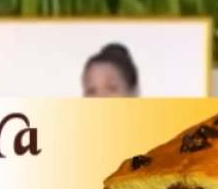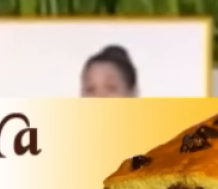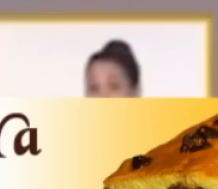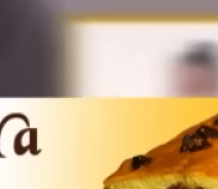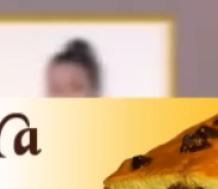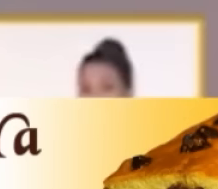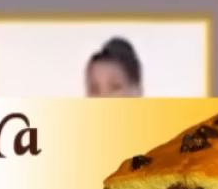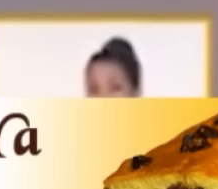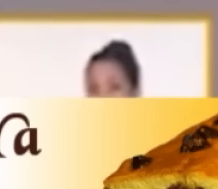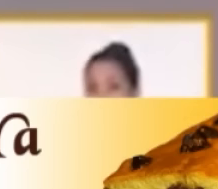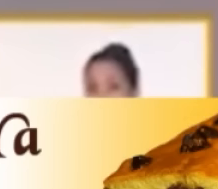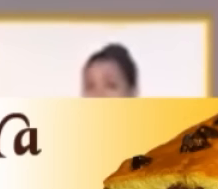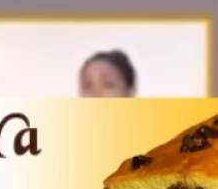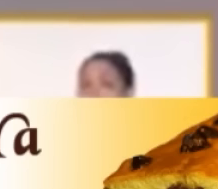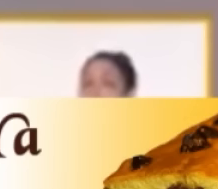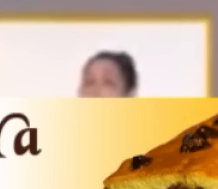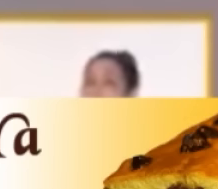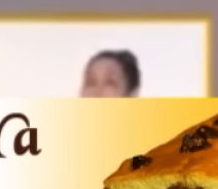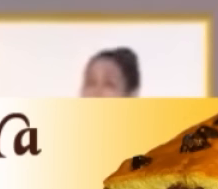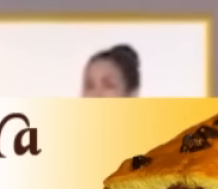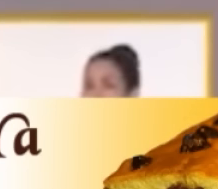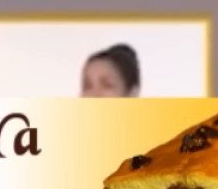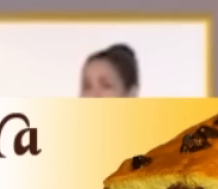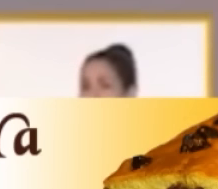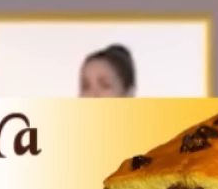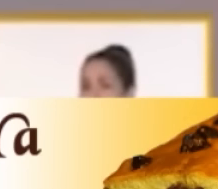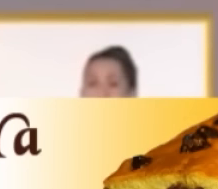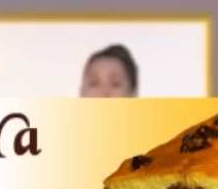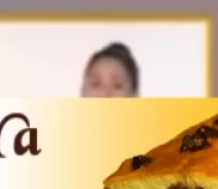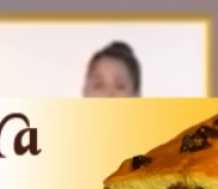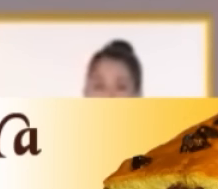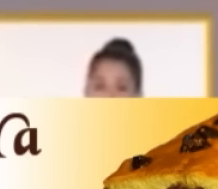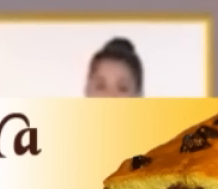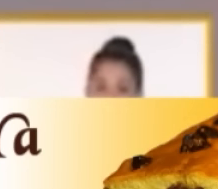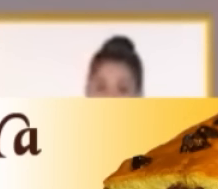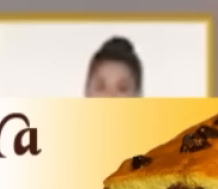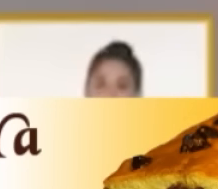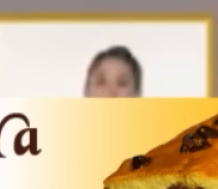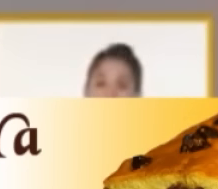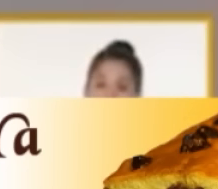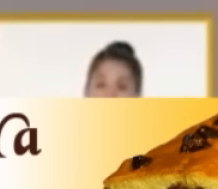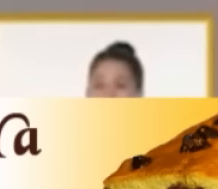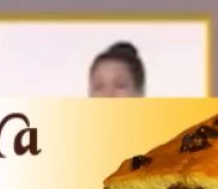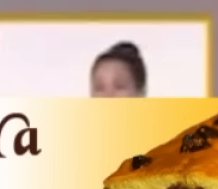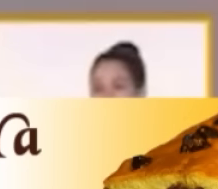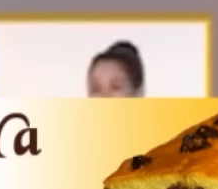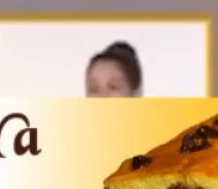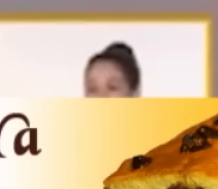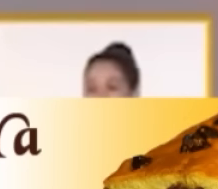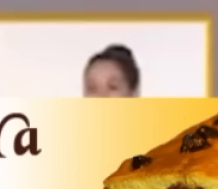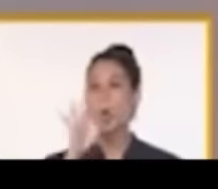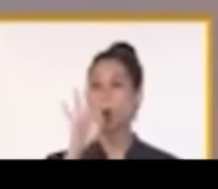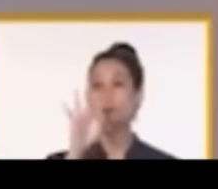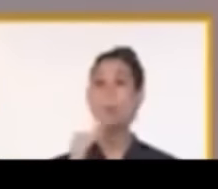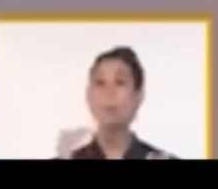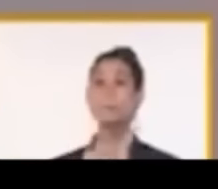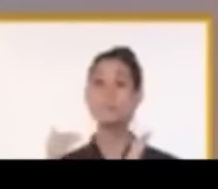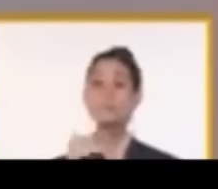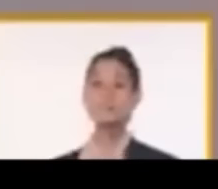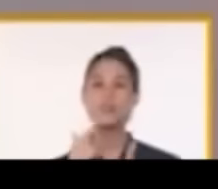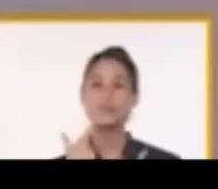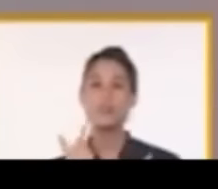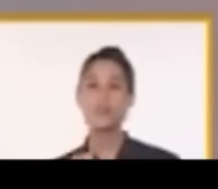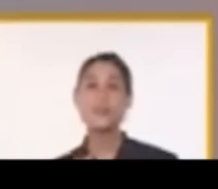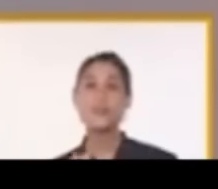hectas de arroz sembrada nosotros Hace 4 años tenían 8 millones de gallinas en en especializado o sea